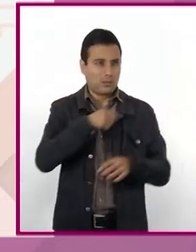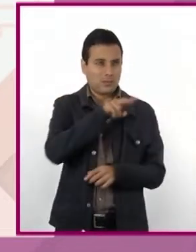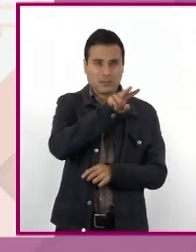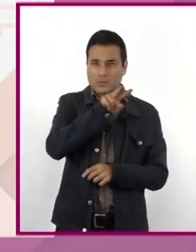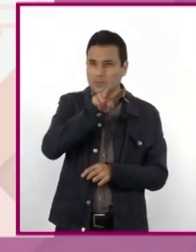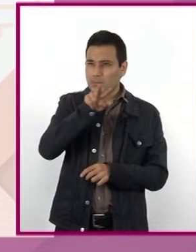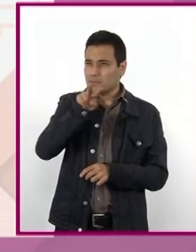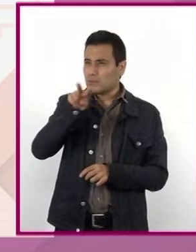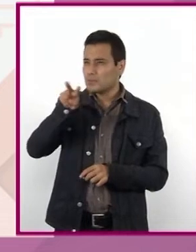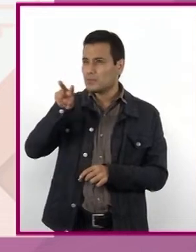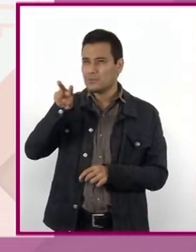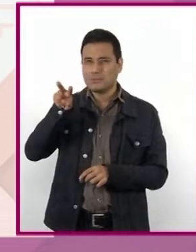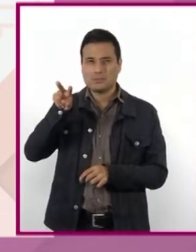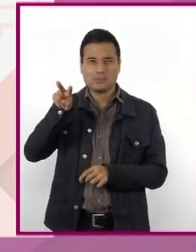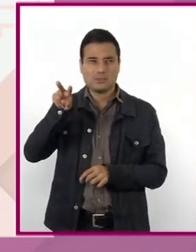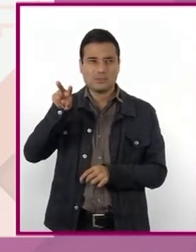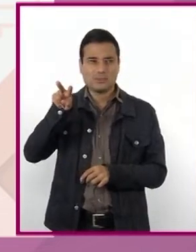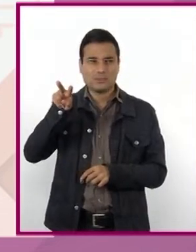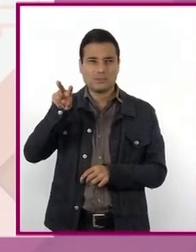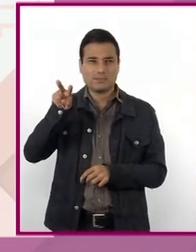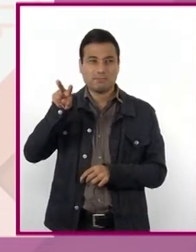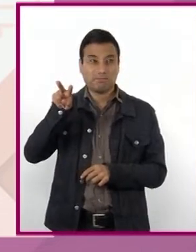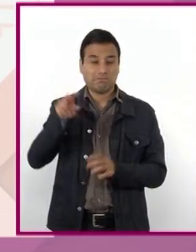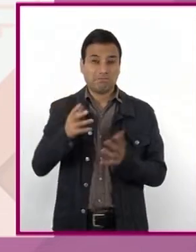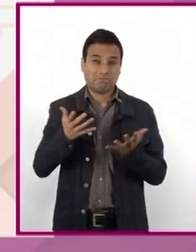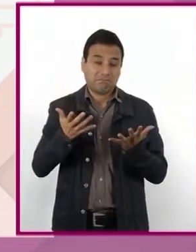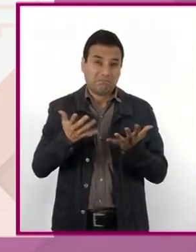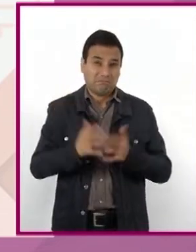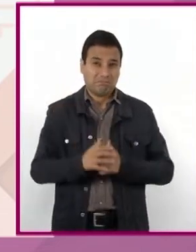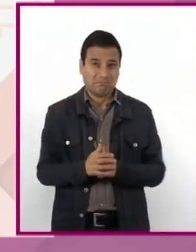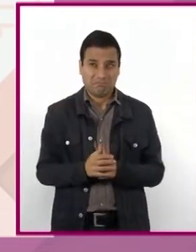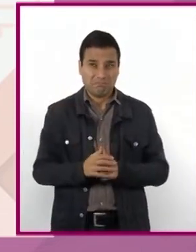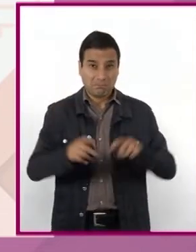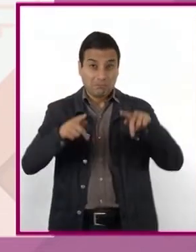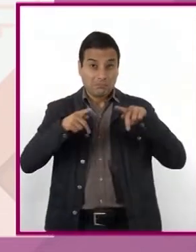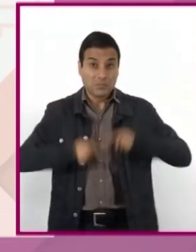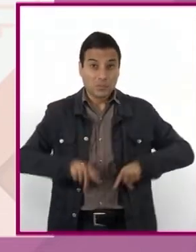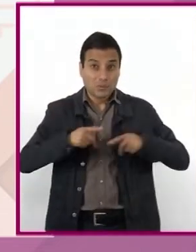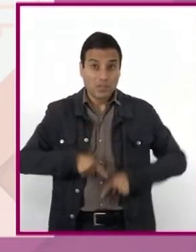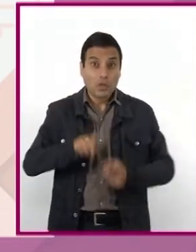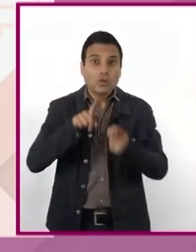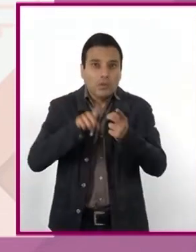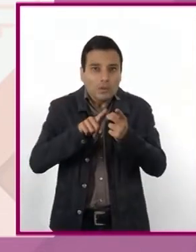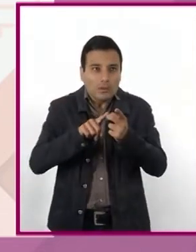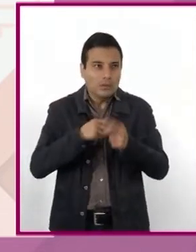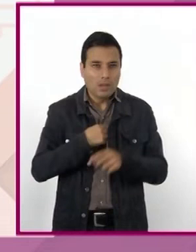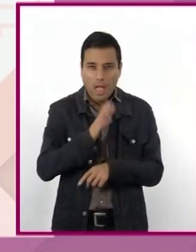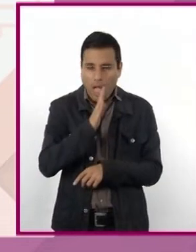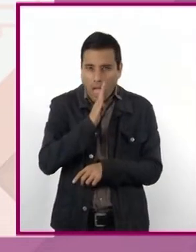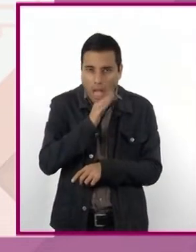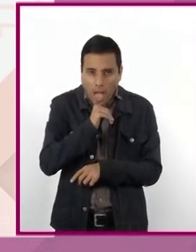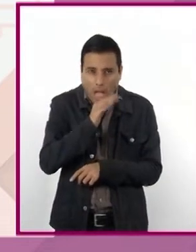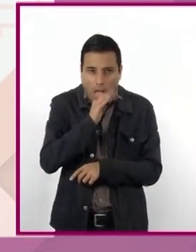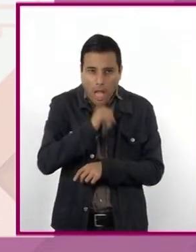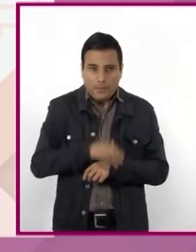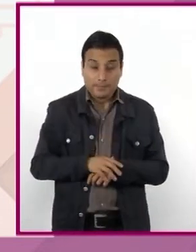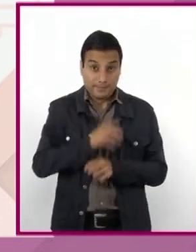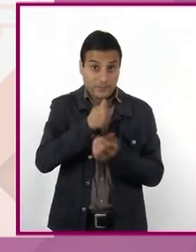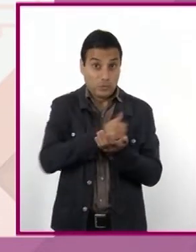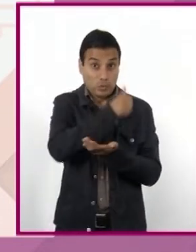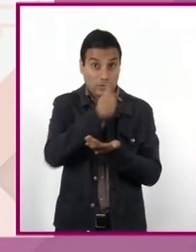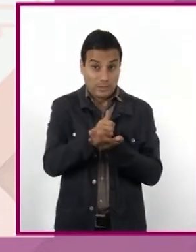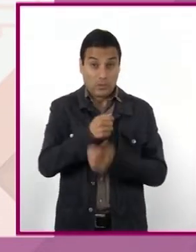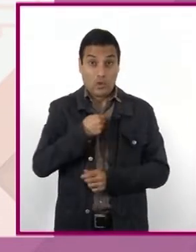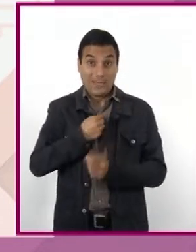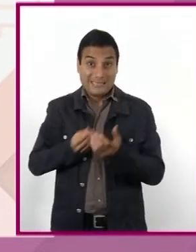La visión se había acabado. No encontraba manera de localizarlos. Cuando intenté salir de la ciudad,